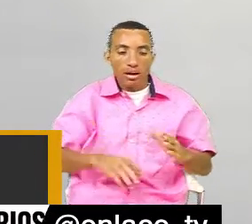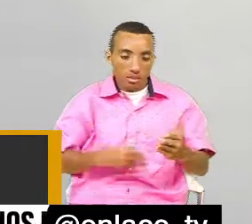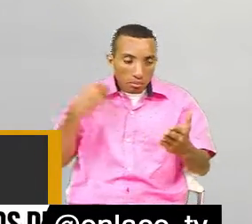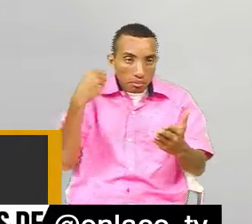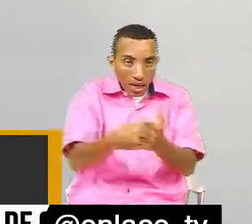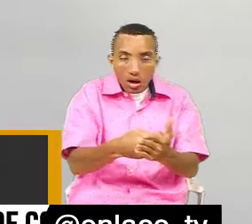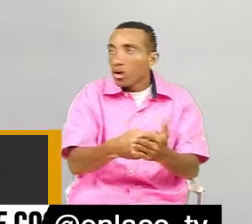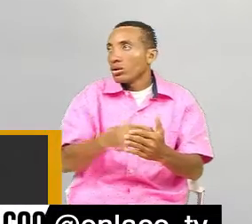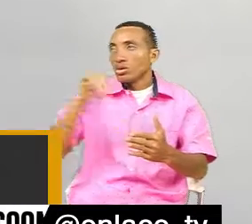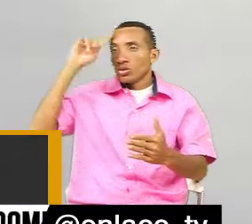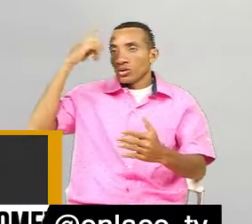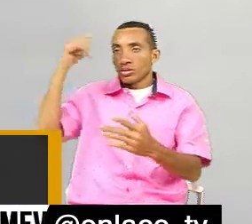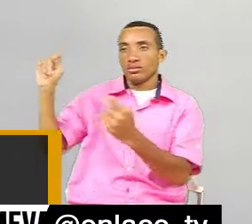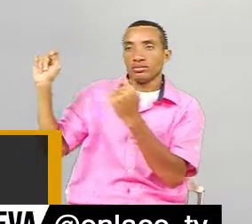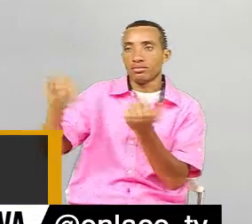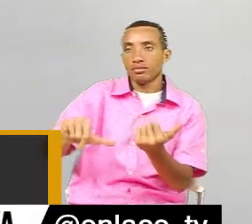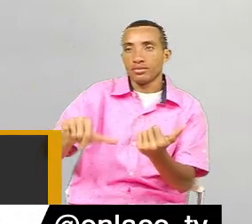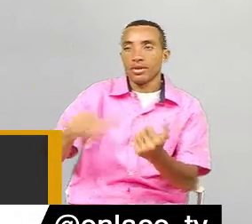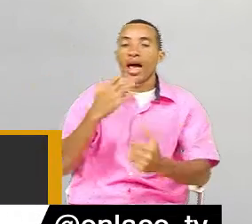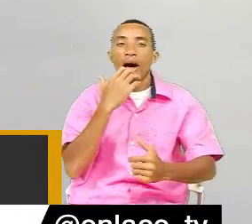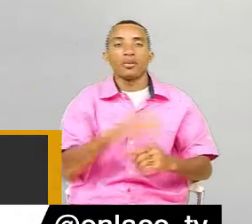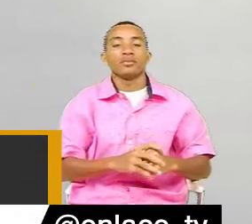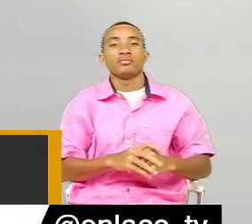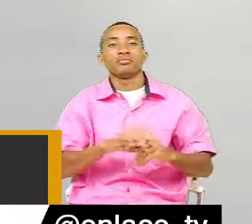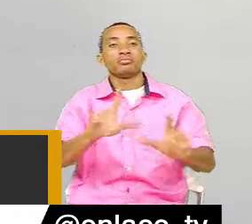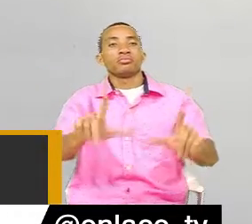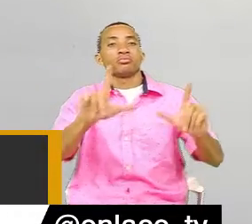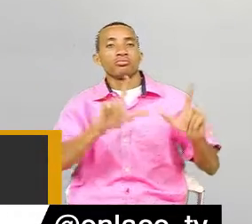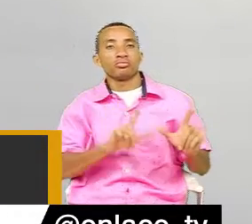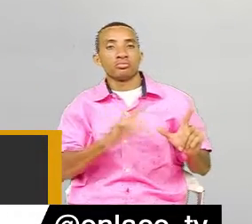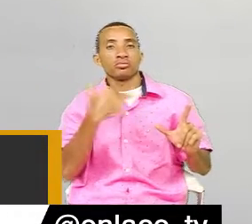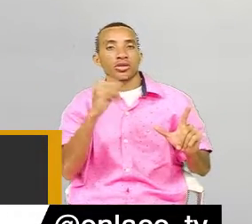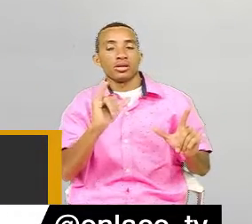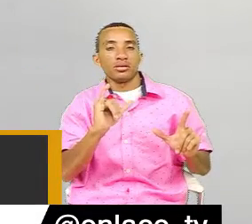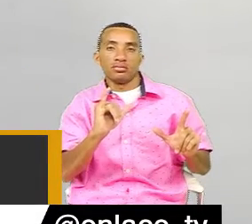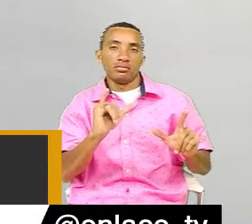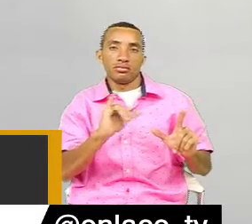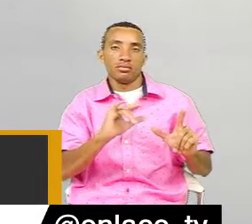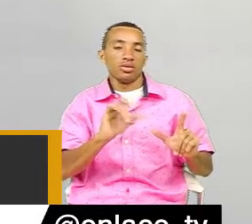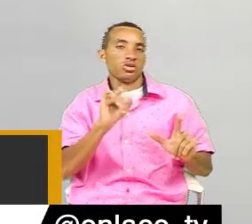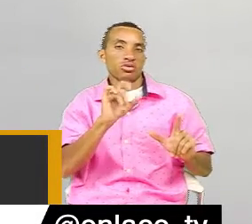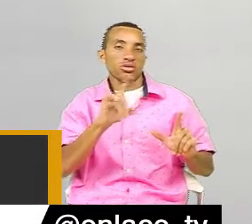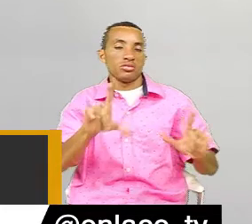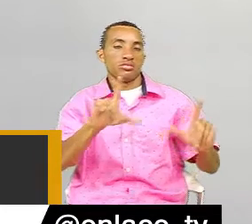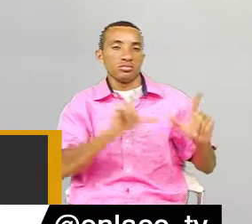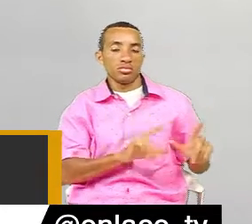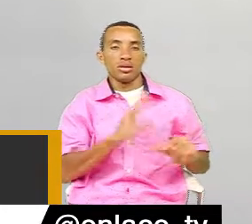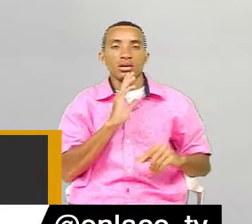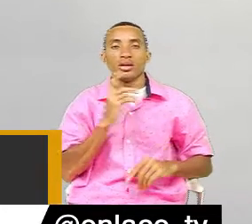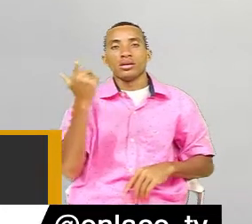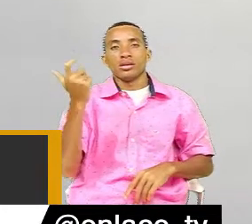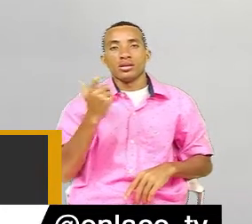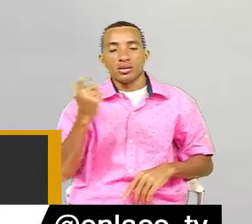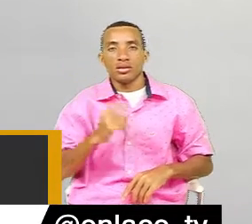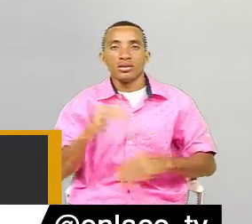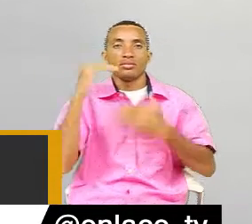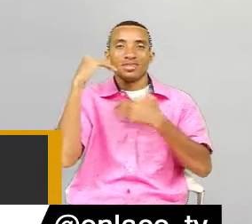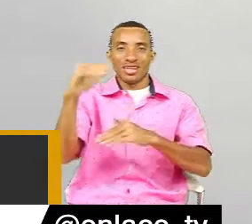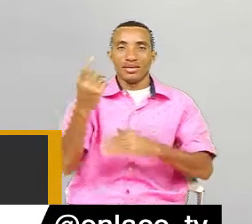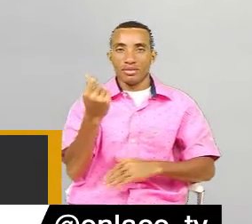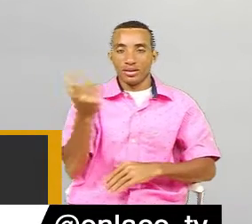Le planteo un ejemplo. Si contratan un bachiller, porque el programa tiene una tabla salarial, que está devengando un salario mínimo, este bachiller